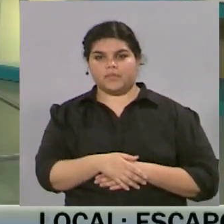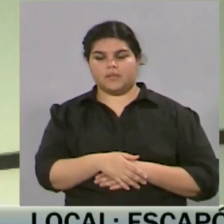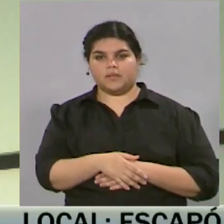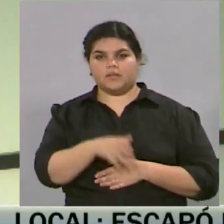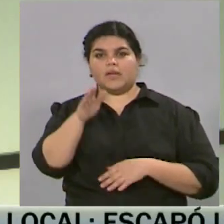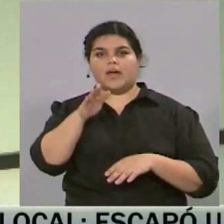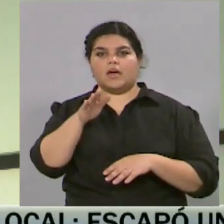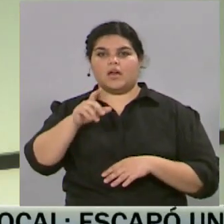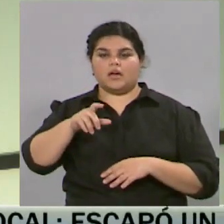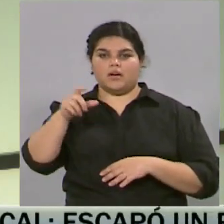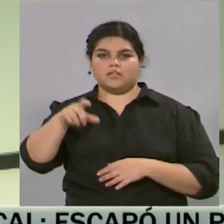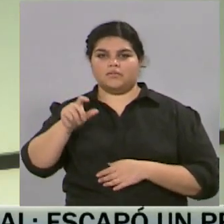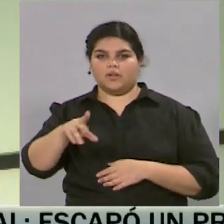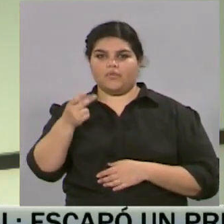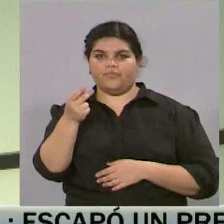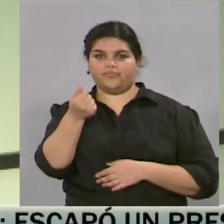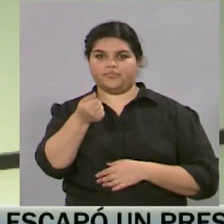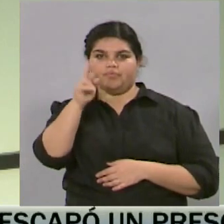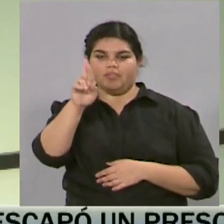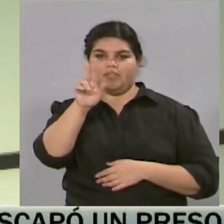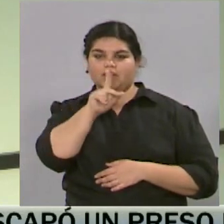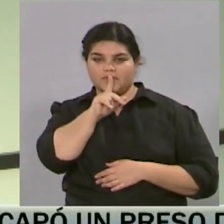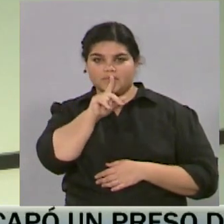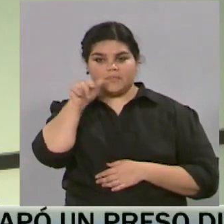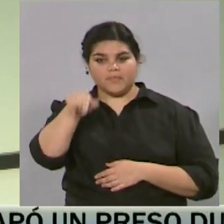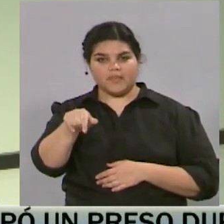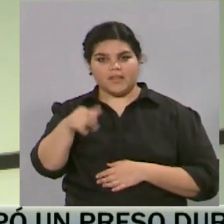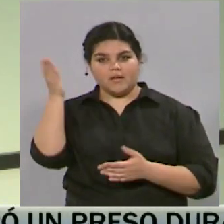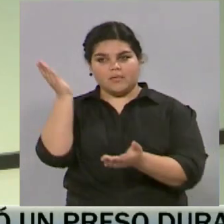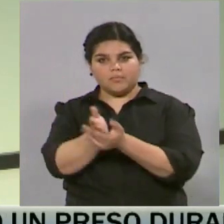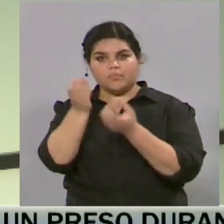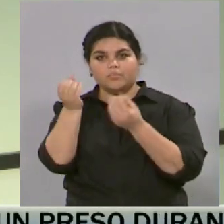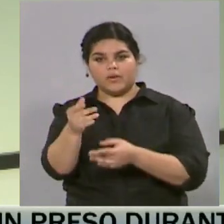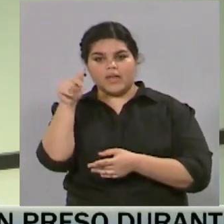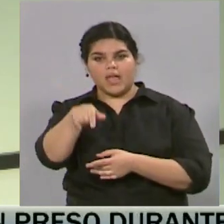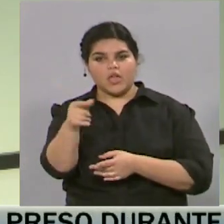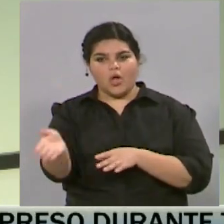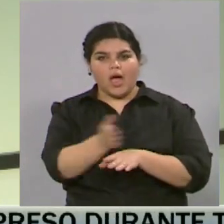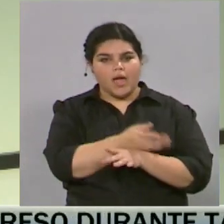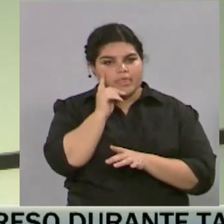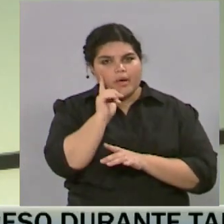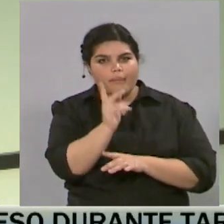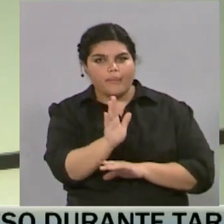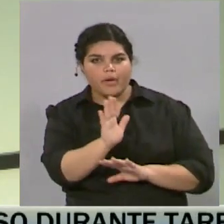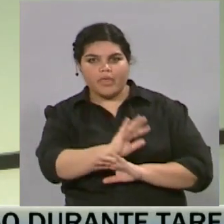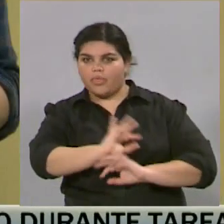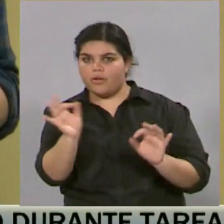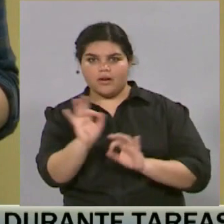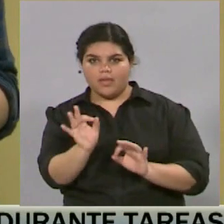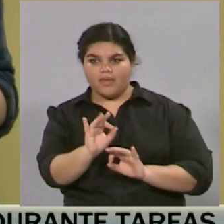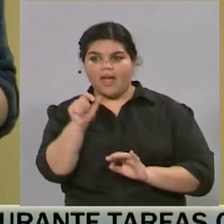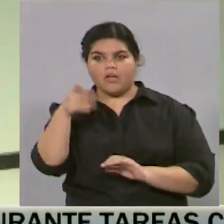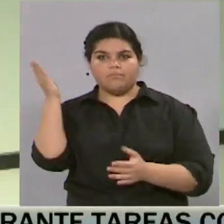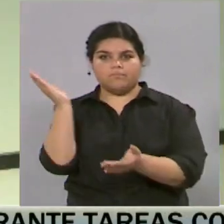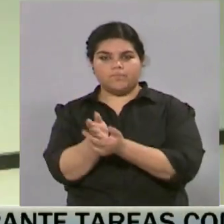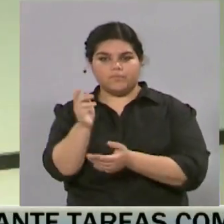Ah, por esto, y bien. eso fue lo novedoso, porque le involucró dentro de un caso de acoso porque no tomó las previsiones para prevenirlo. Claro. Porque normalmente